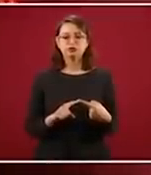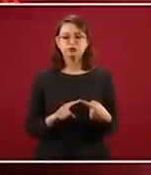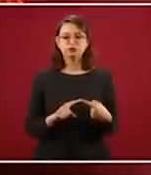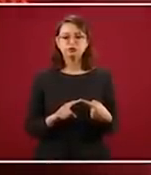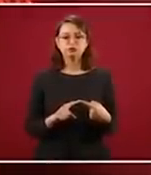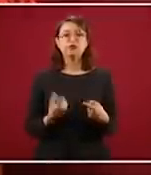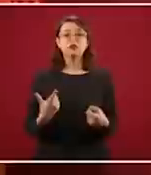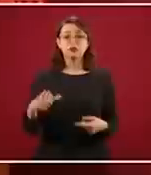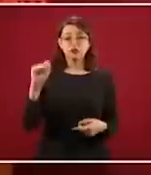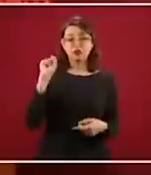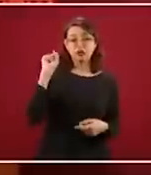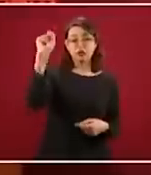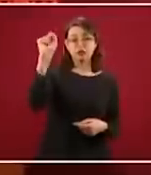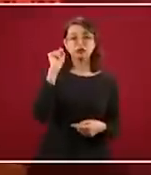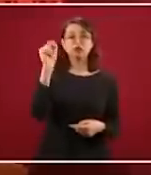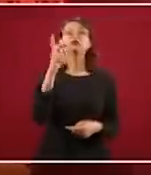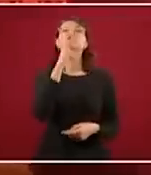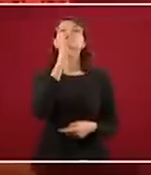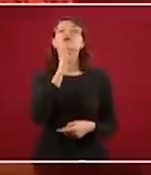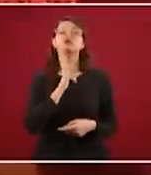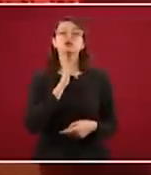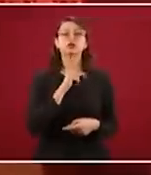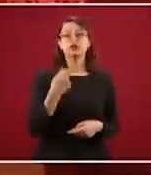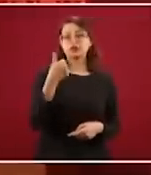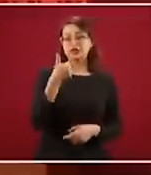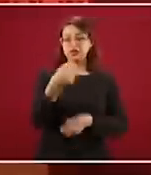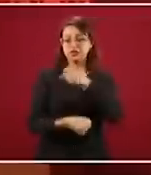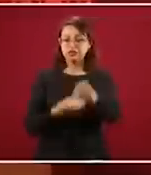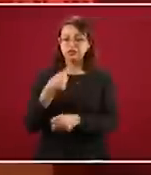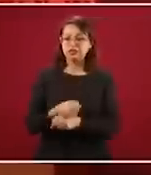del sindicato petrolero todo el sexenio.